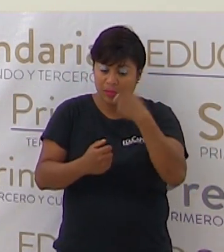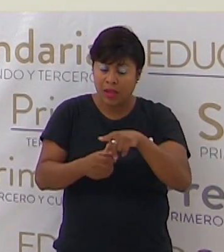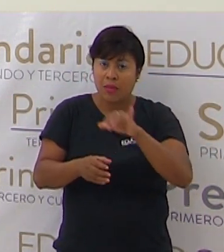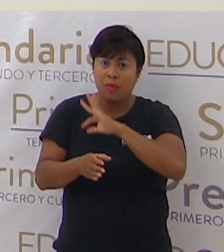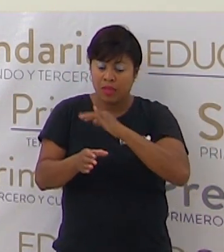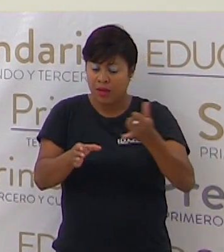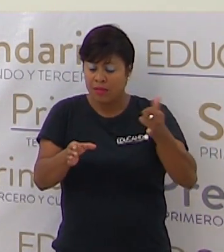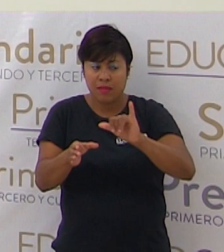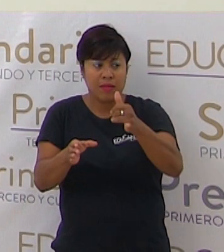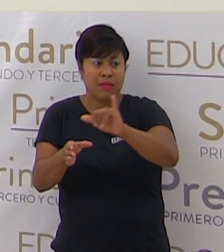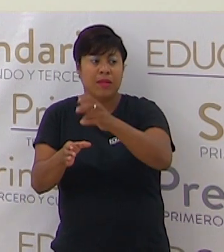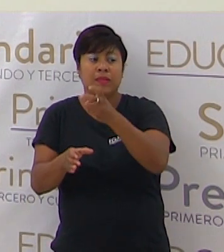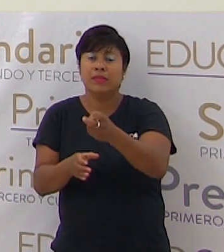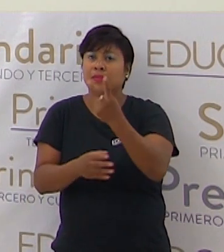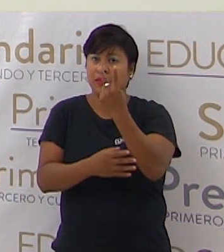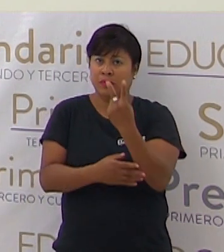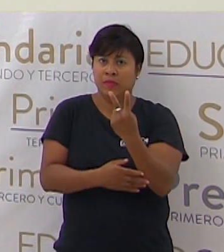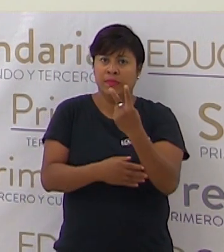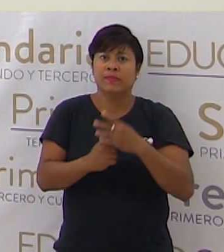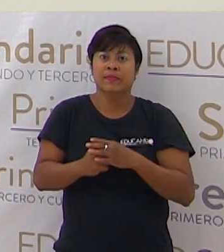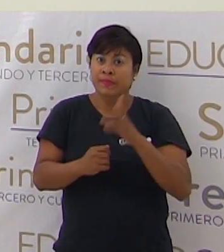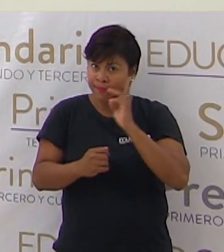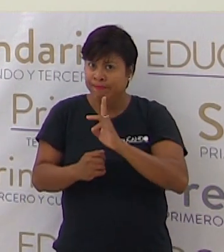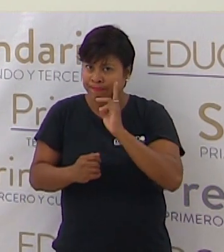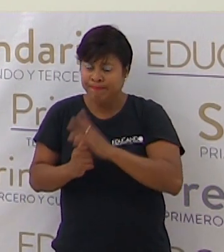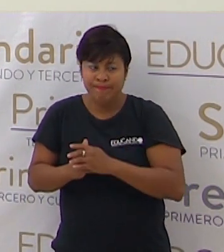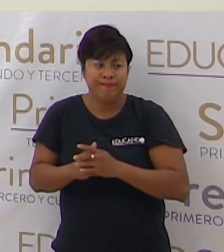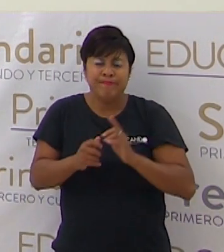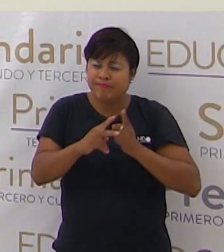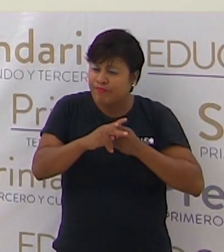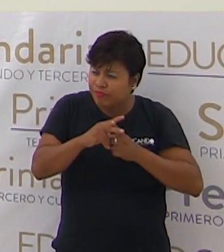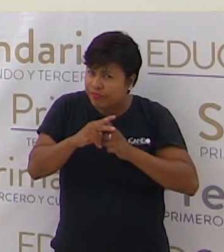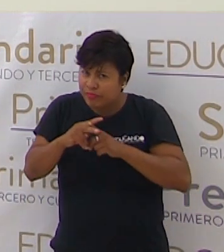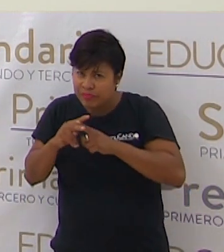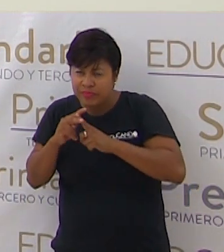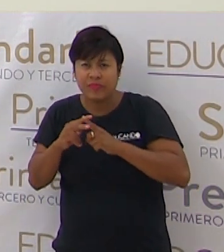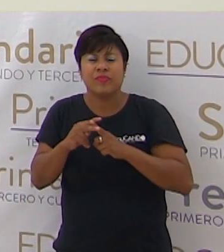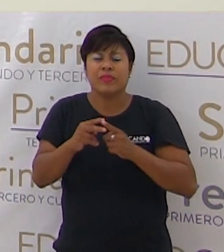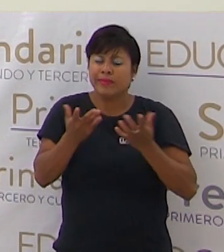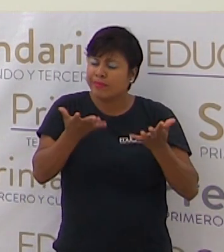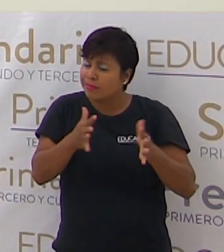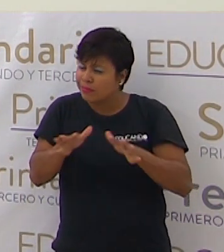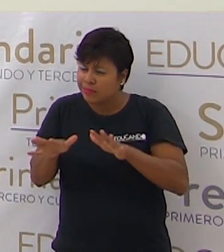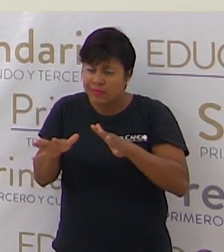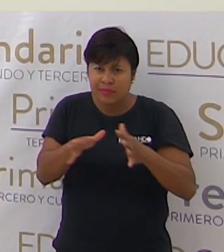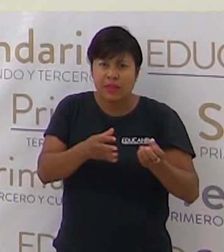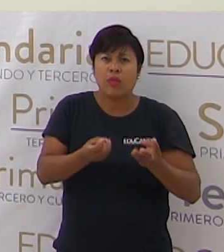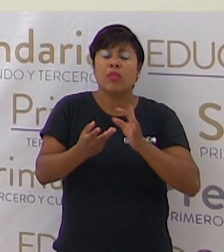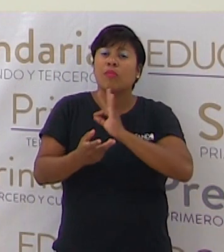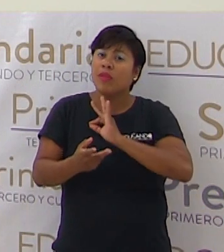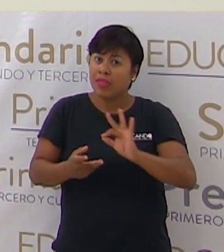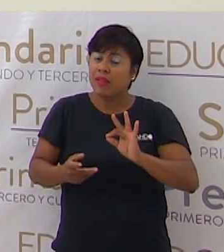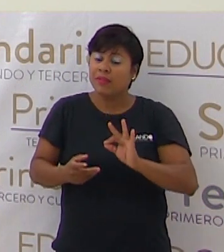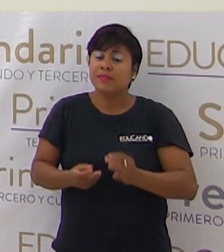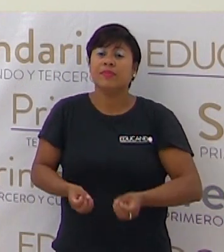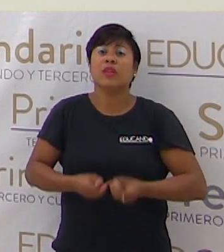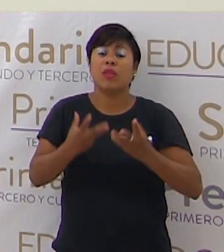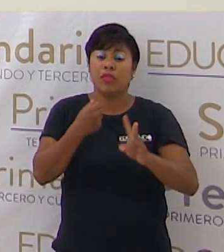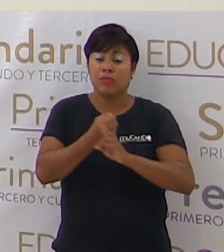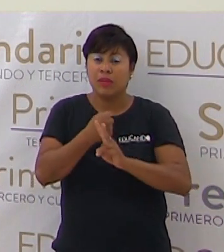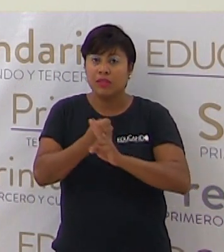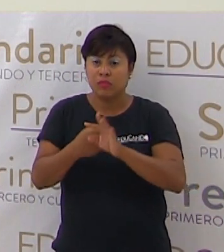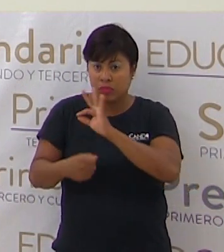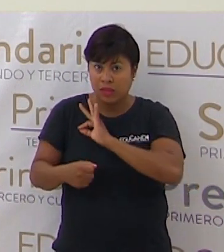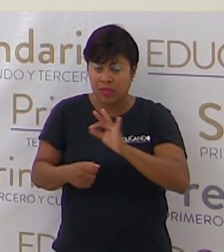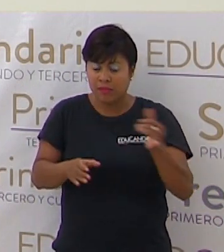llenar estas dos? A ver, calcula, estima cuántas le cabrían. ¿Cuántos vasitos